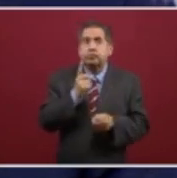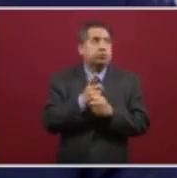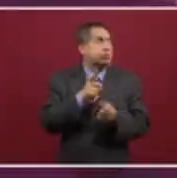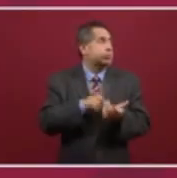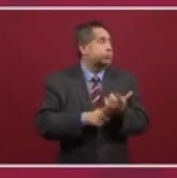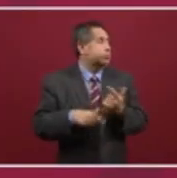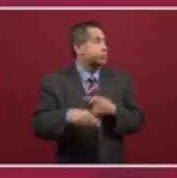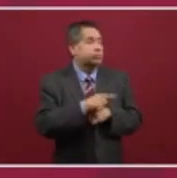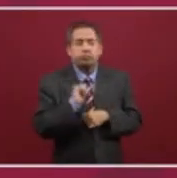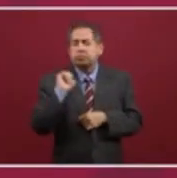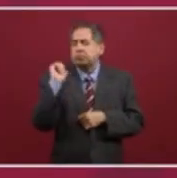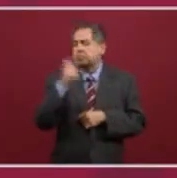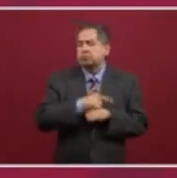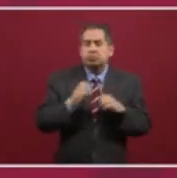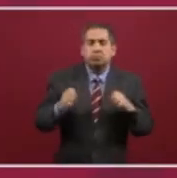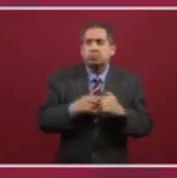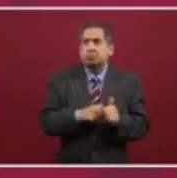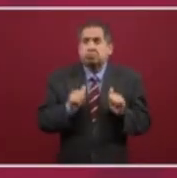los niños.